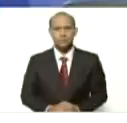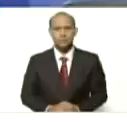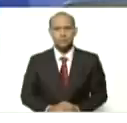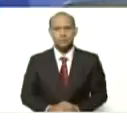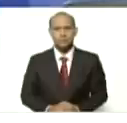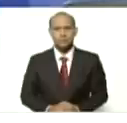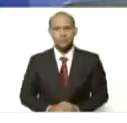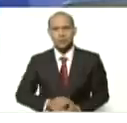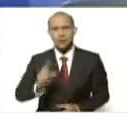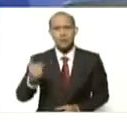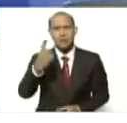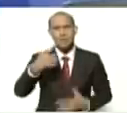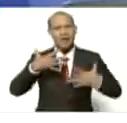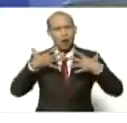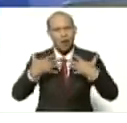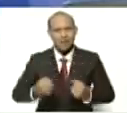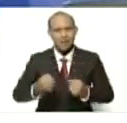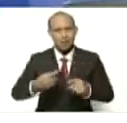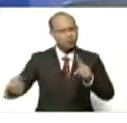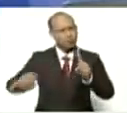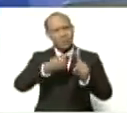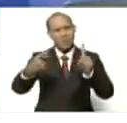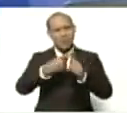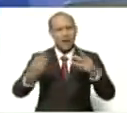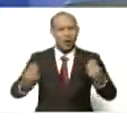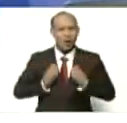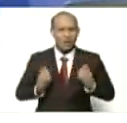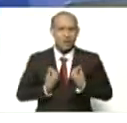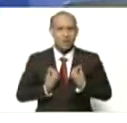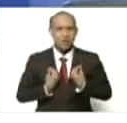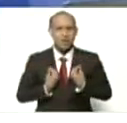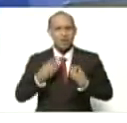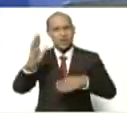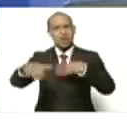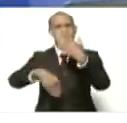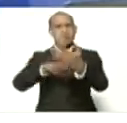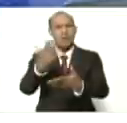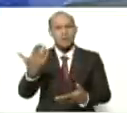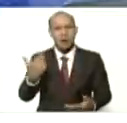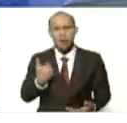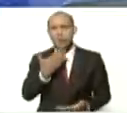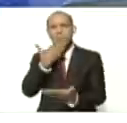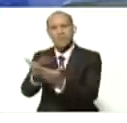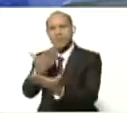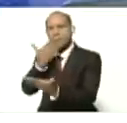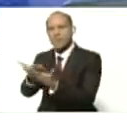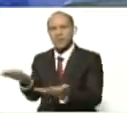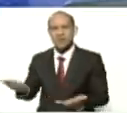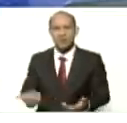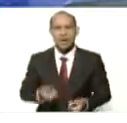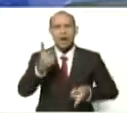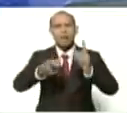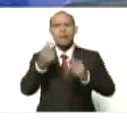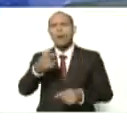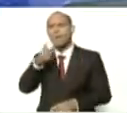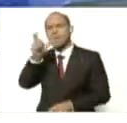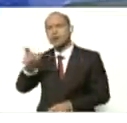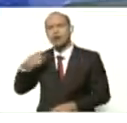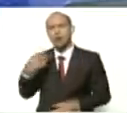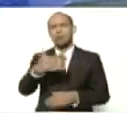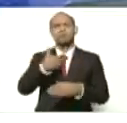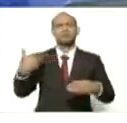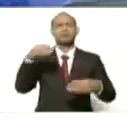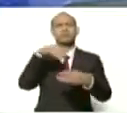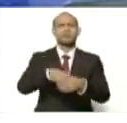primero la salud primero la vida y después los caprichos hay mucha gente caprichosa que me quedo no